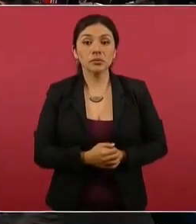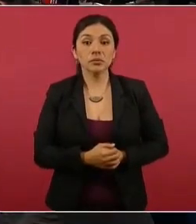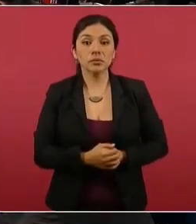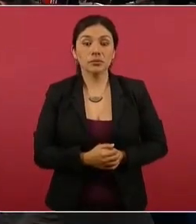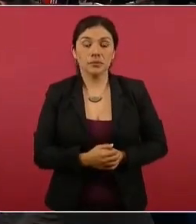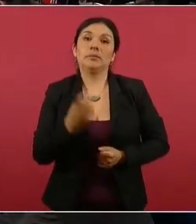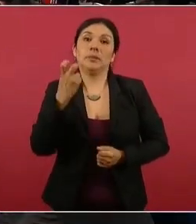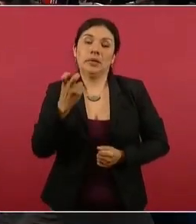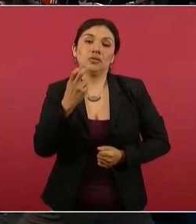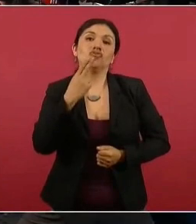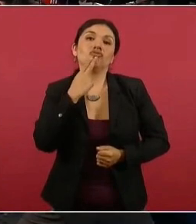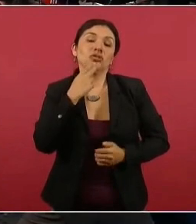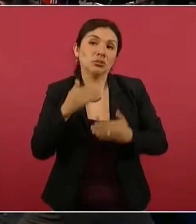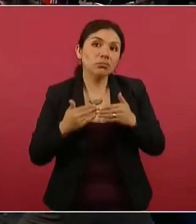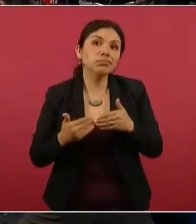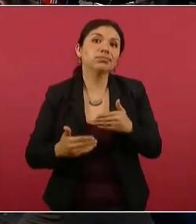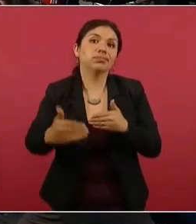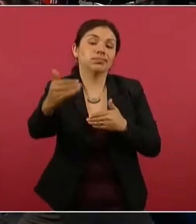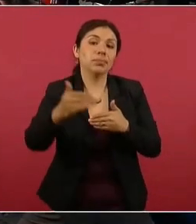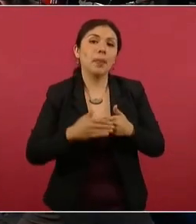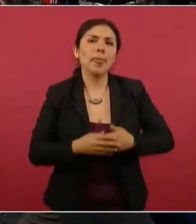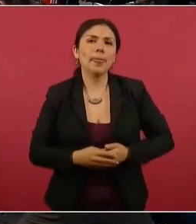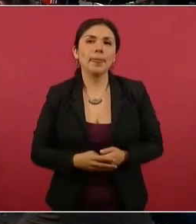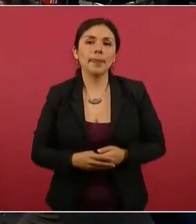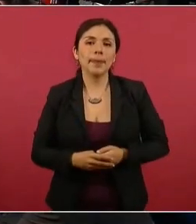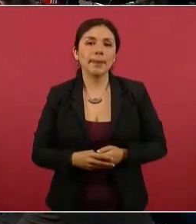que eso nos va a ayudar.